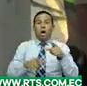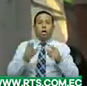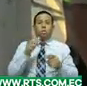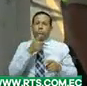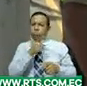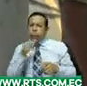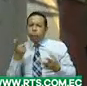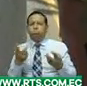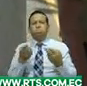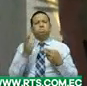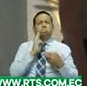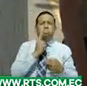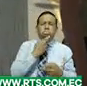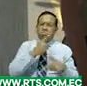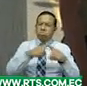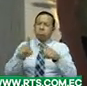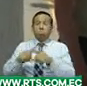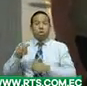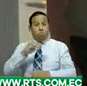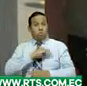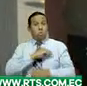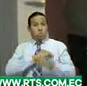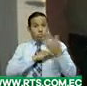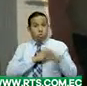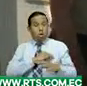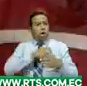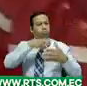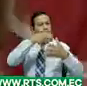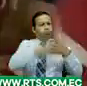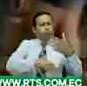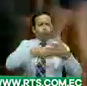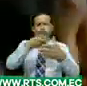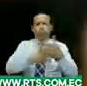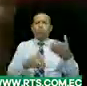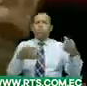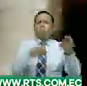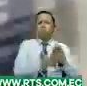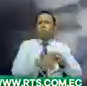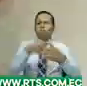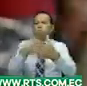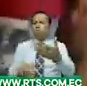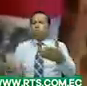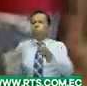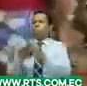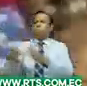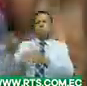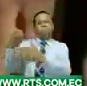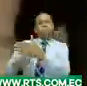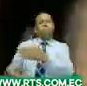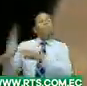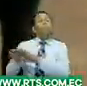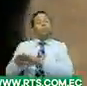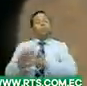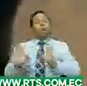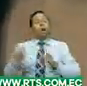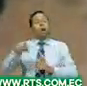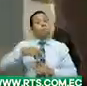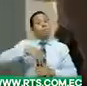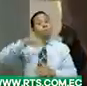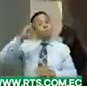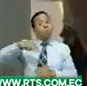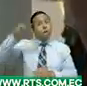sanciones por parte del municipio, se clausuró varios locales, por parte de la intendencia también en Montañita se